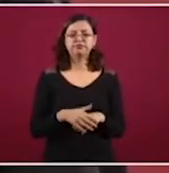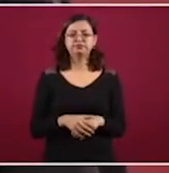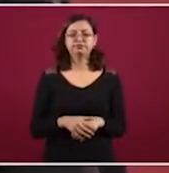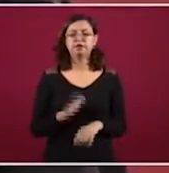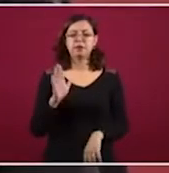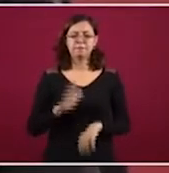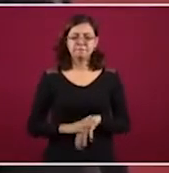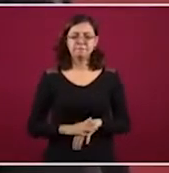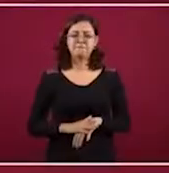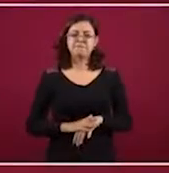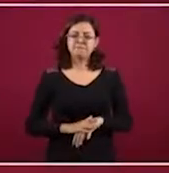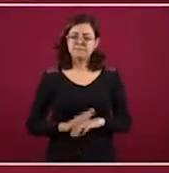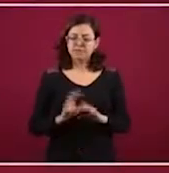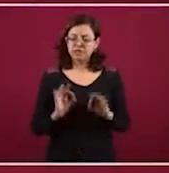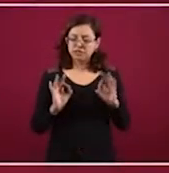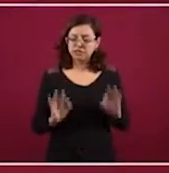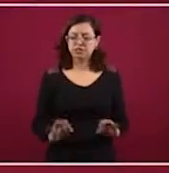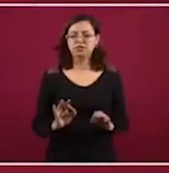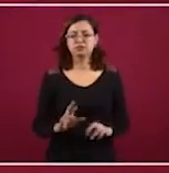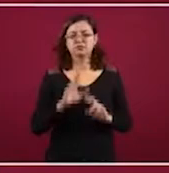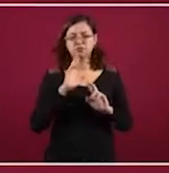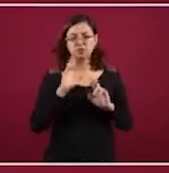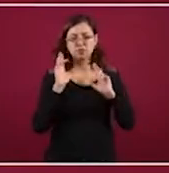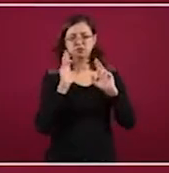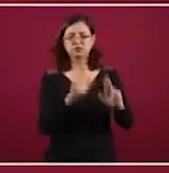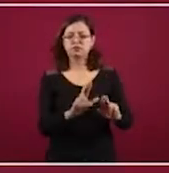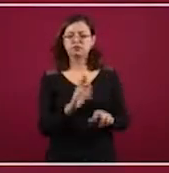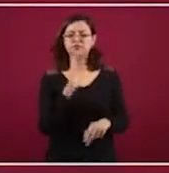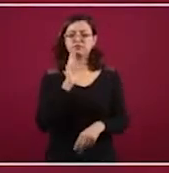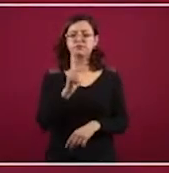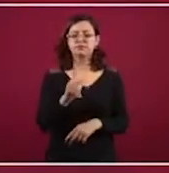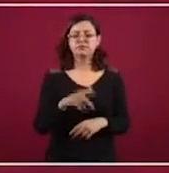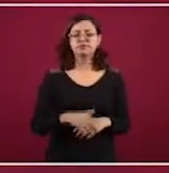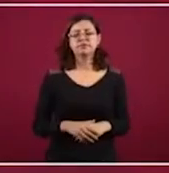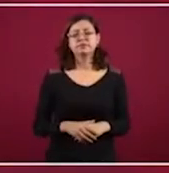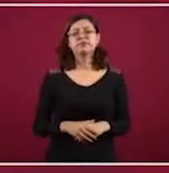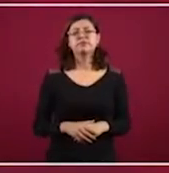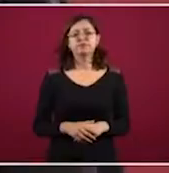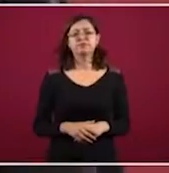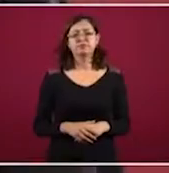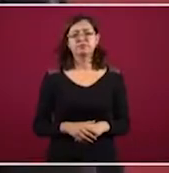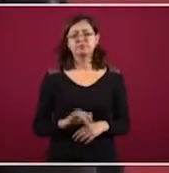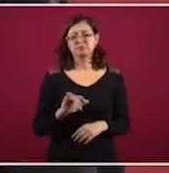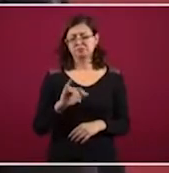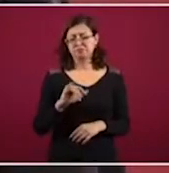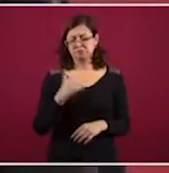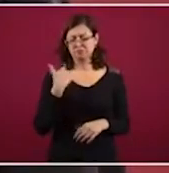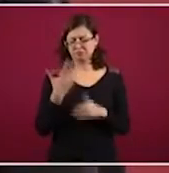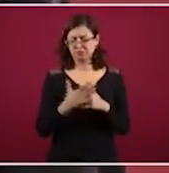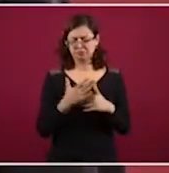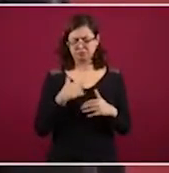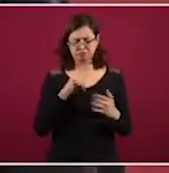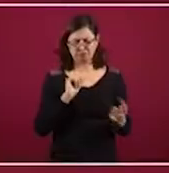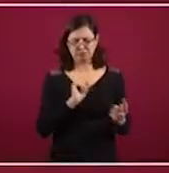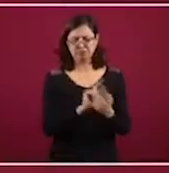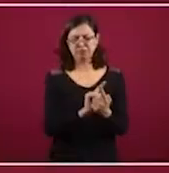que se tengan buenos resultados en la investigación. Entonces, sí, yo los voy a atender